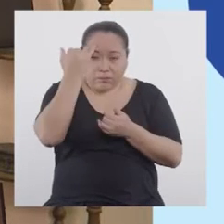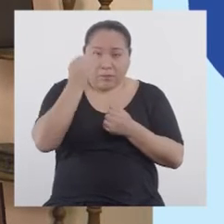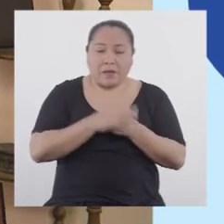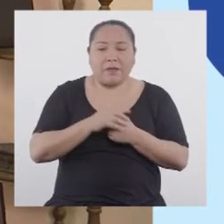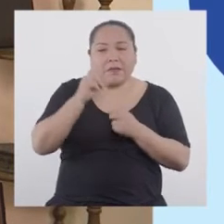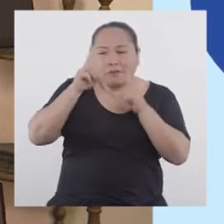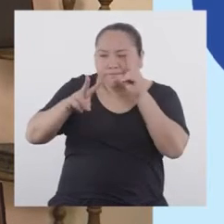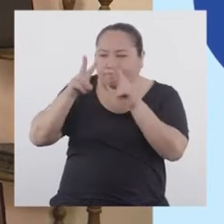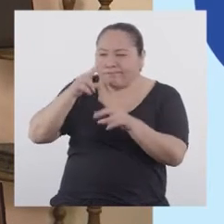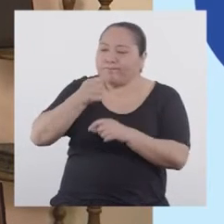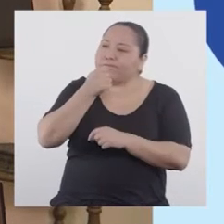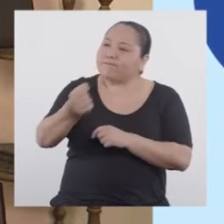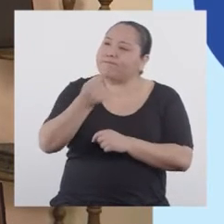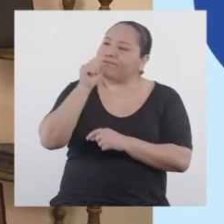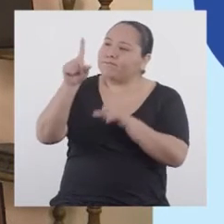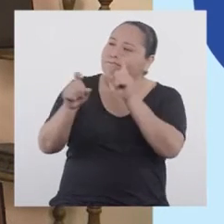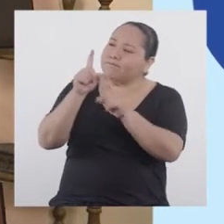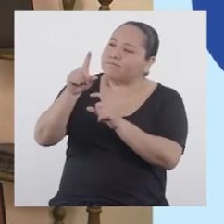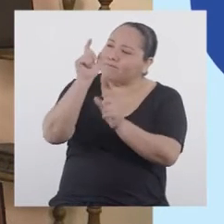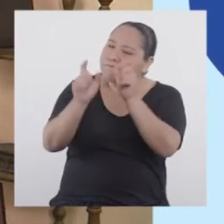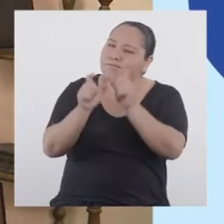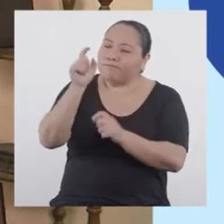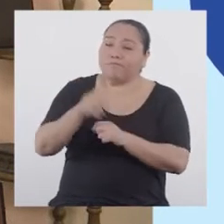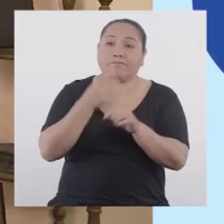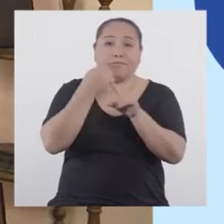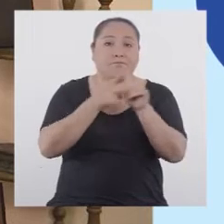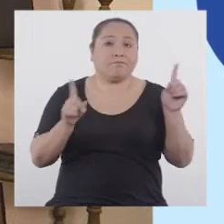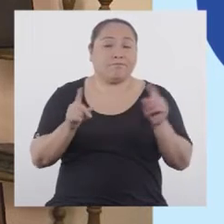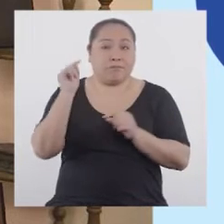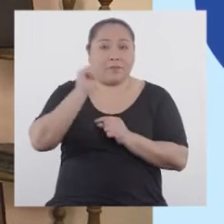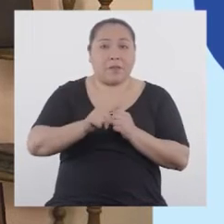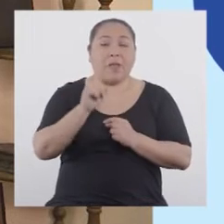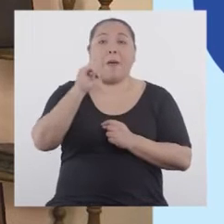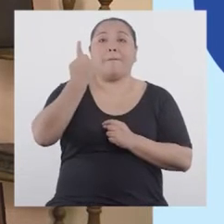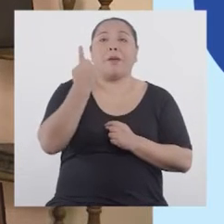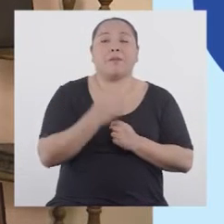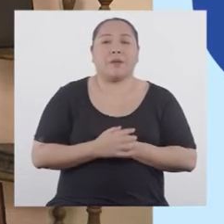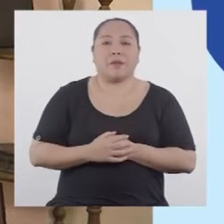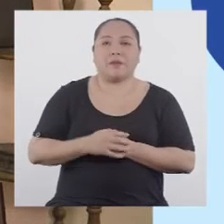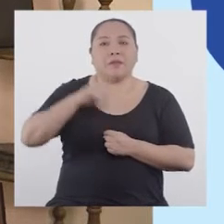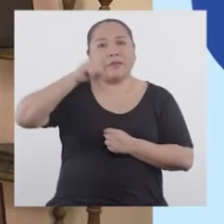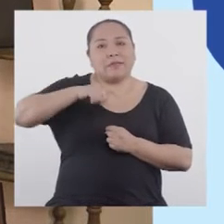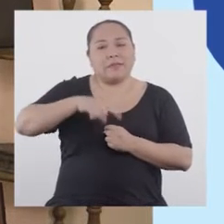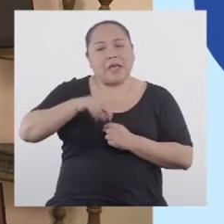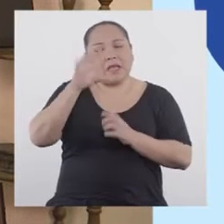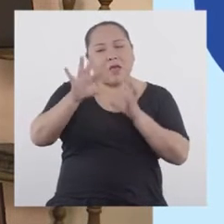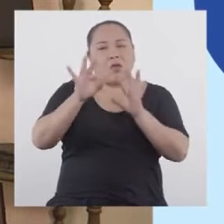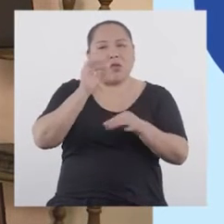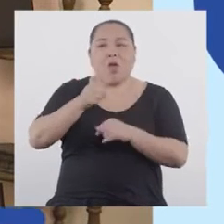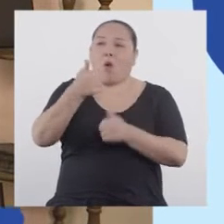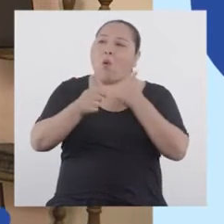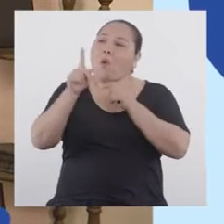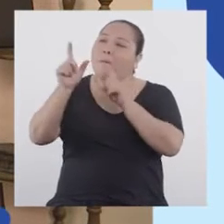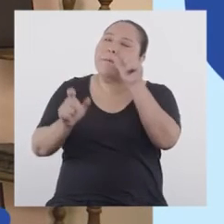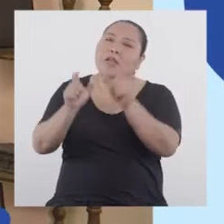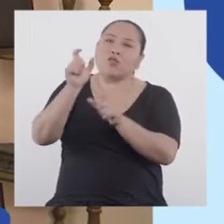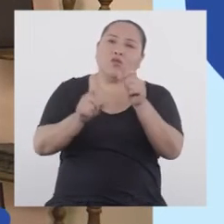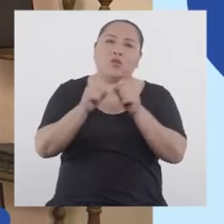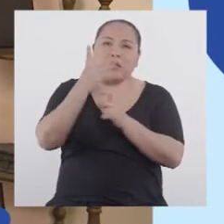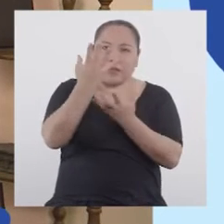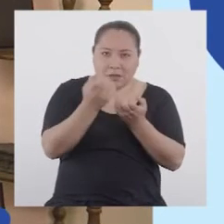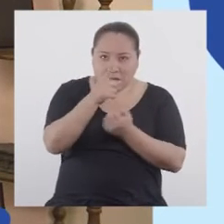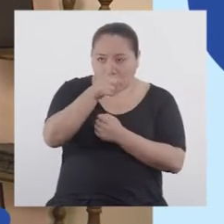se requiere observar y entrevistar a las personas. Pero, en primer lugar, hay que definir a qué personas